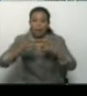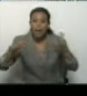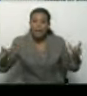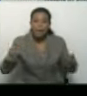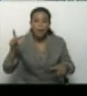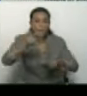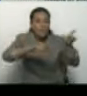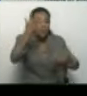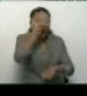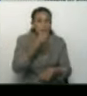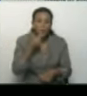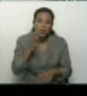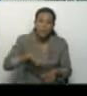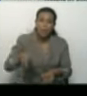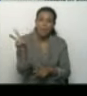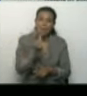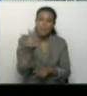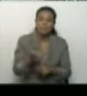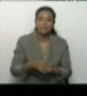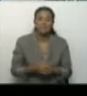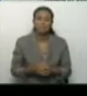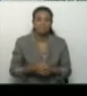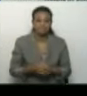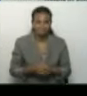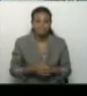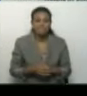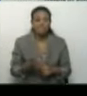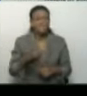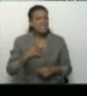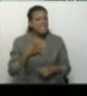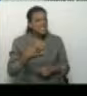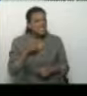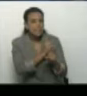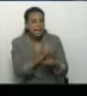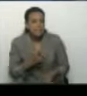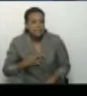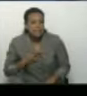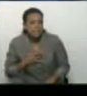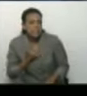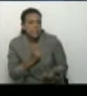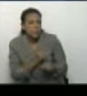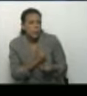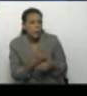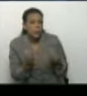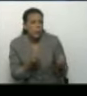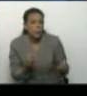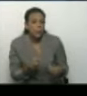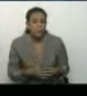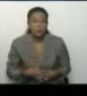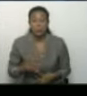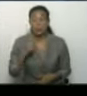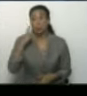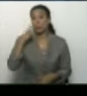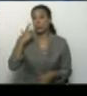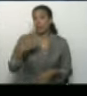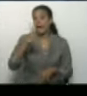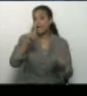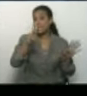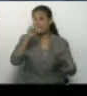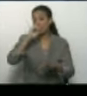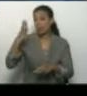educación tecnológica en todo el país. Correcto. ¿Qué sintieron ustedes en esa competencia? Bueno, esto es un camino que empieza hace